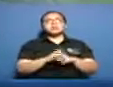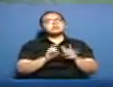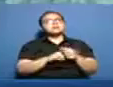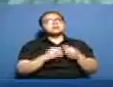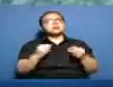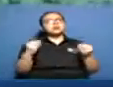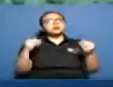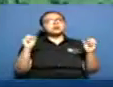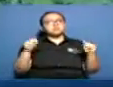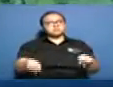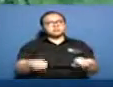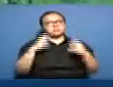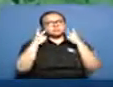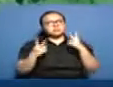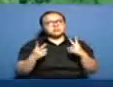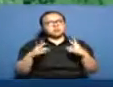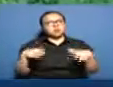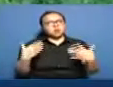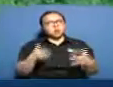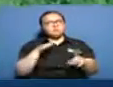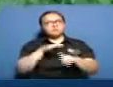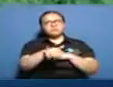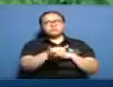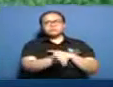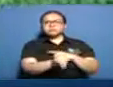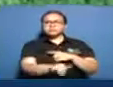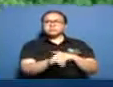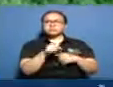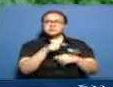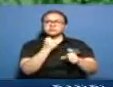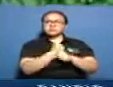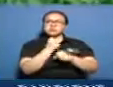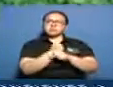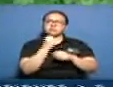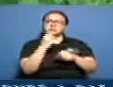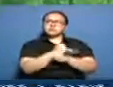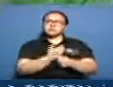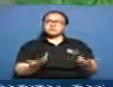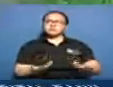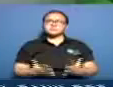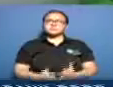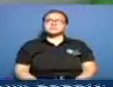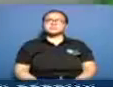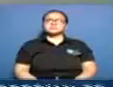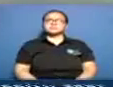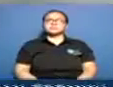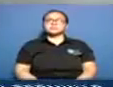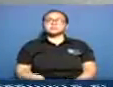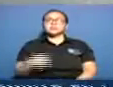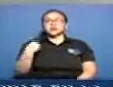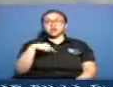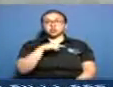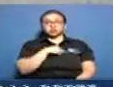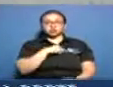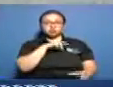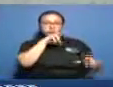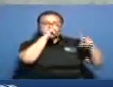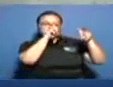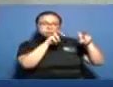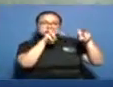impacto de este tipo de trabajo que se están haciendo, este militario? Nosotros estamos evaluando que